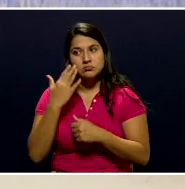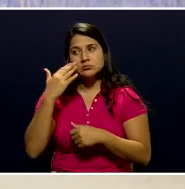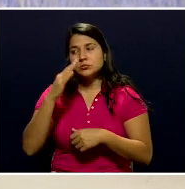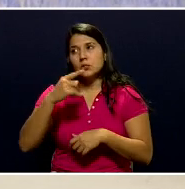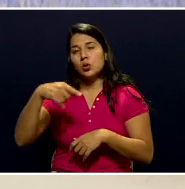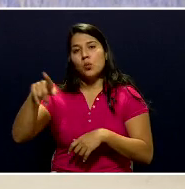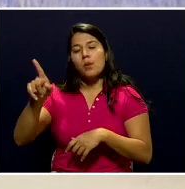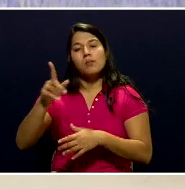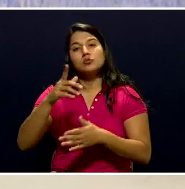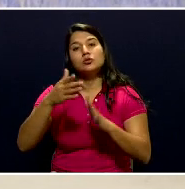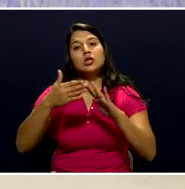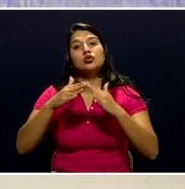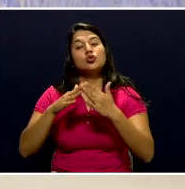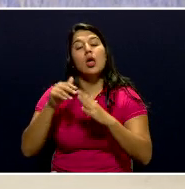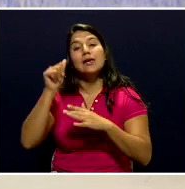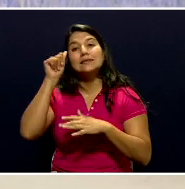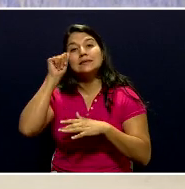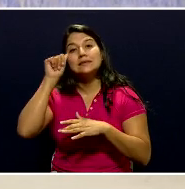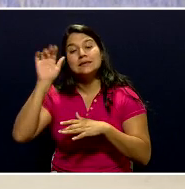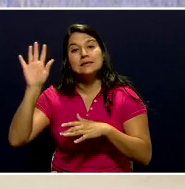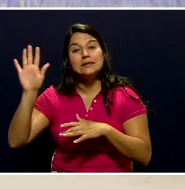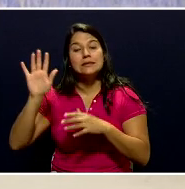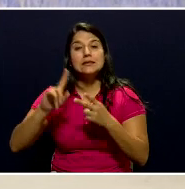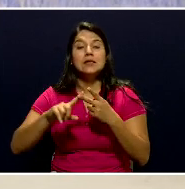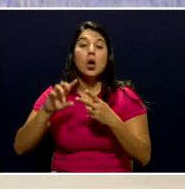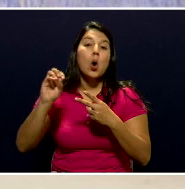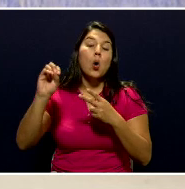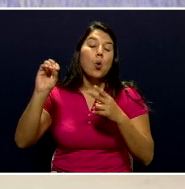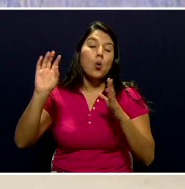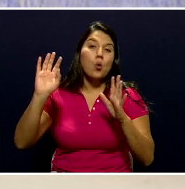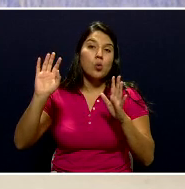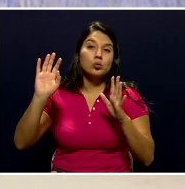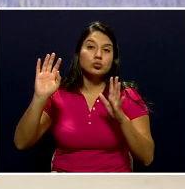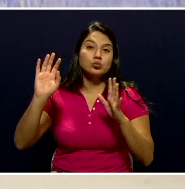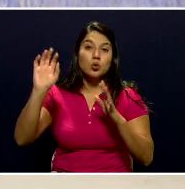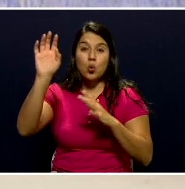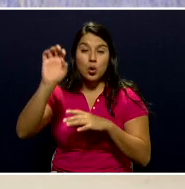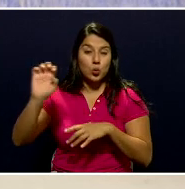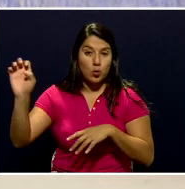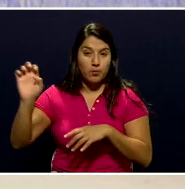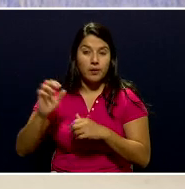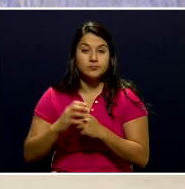ciudades intermedias asiáticas o intermedias incluso del este europeo.